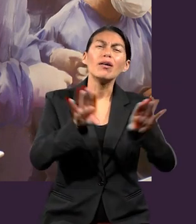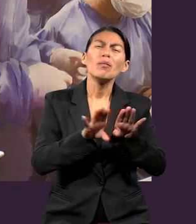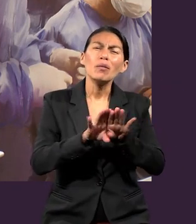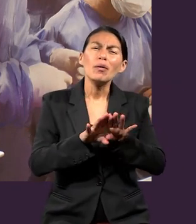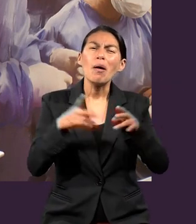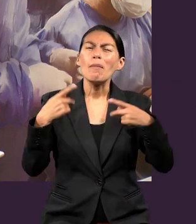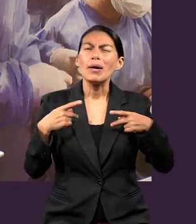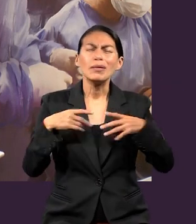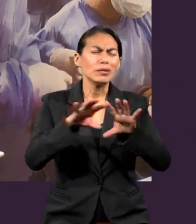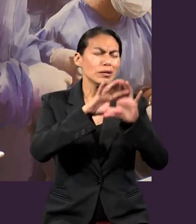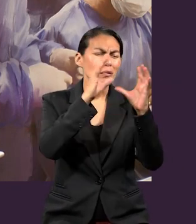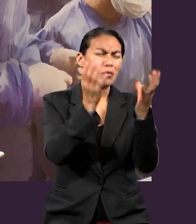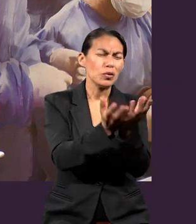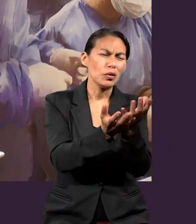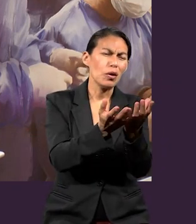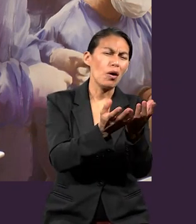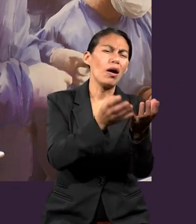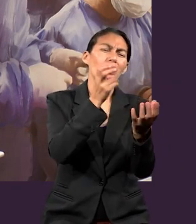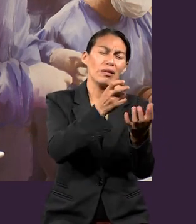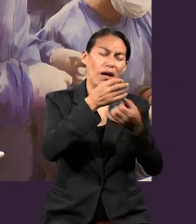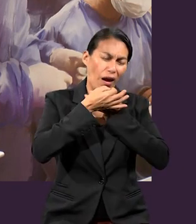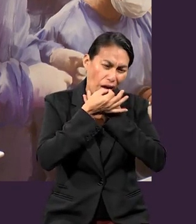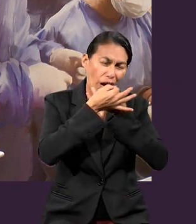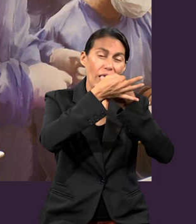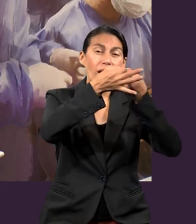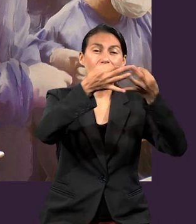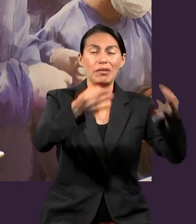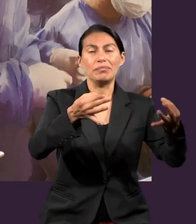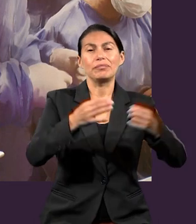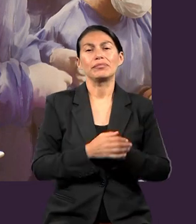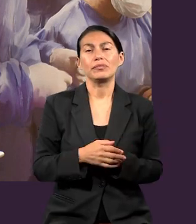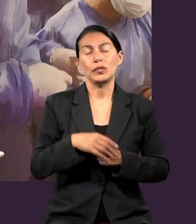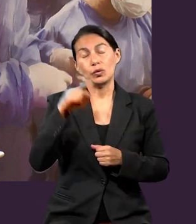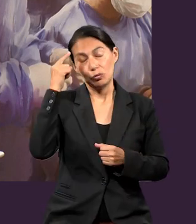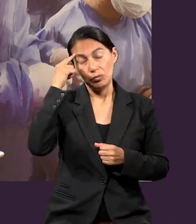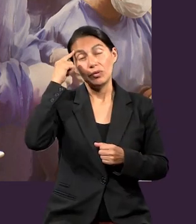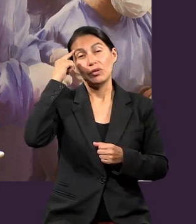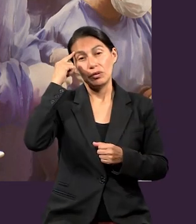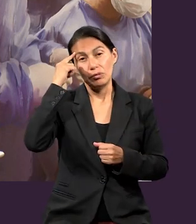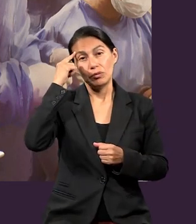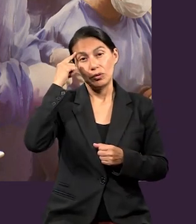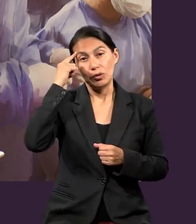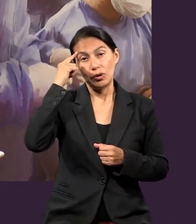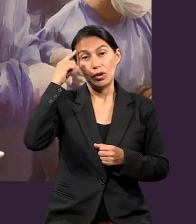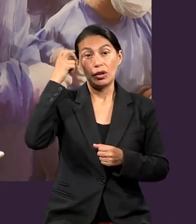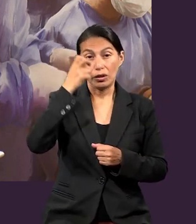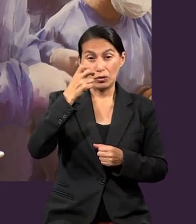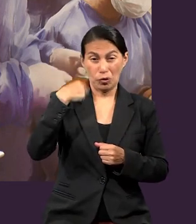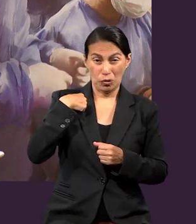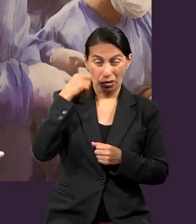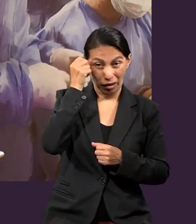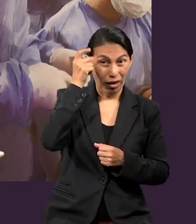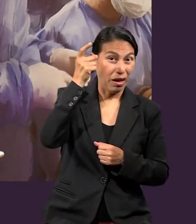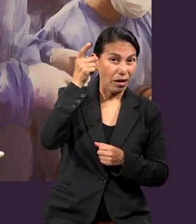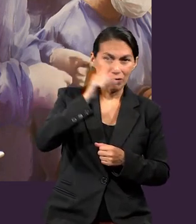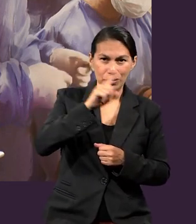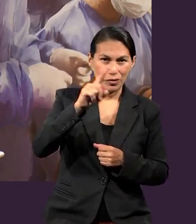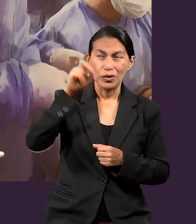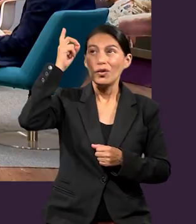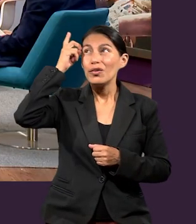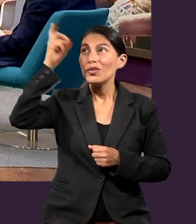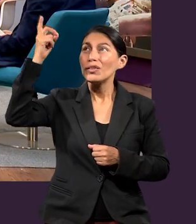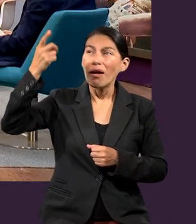Un pueblo que sea mundial para que se pueda lograr esta causa que estamos pensando y que es parte de una orden.